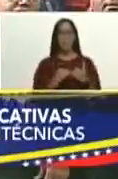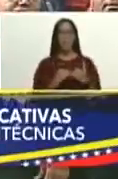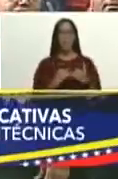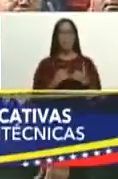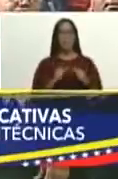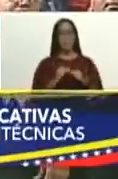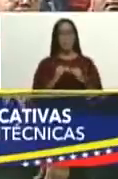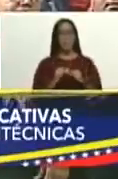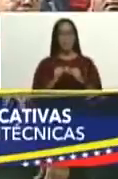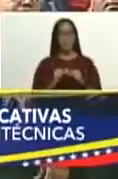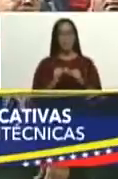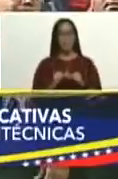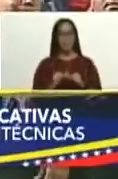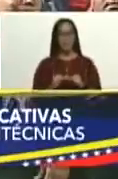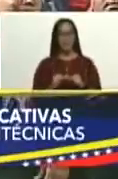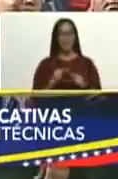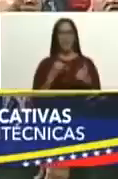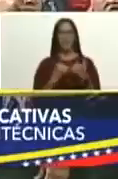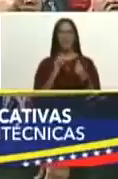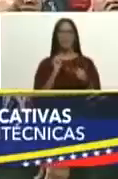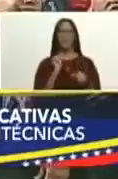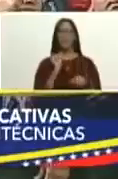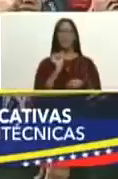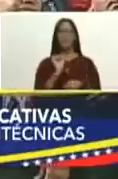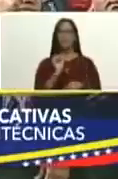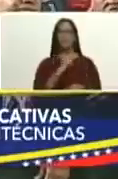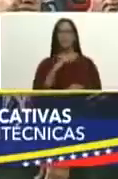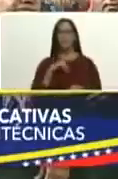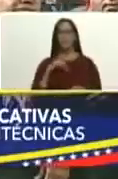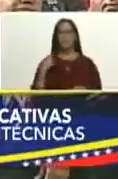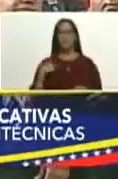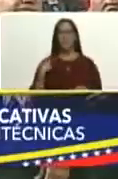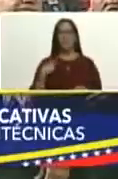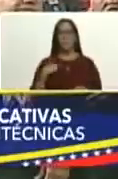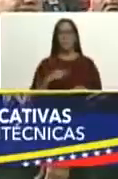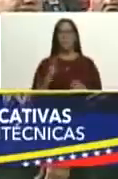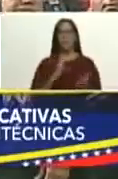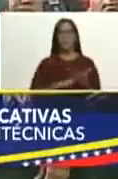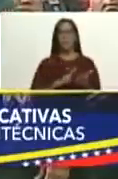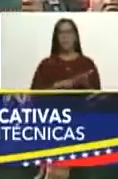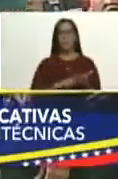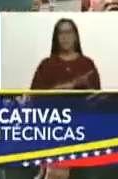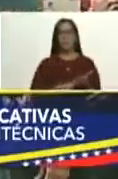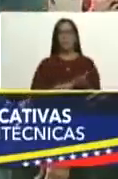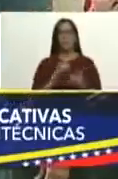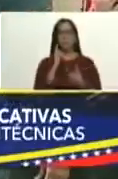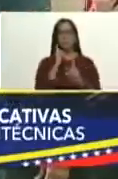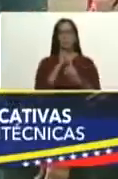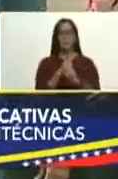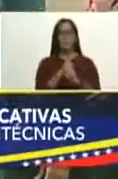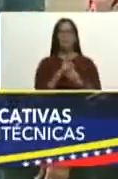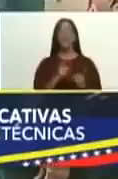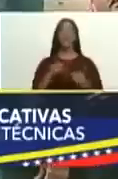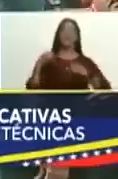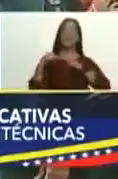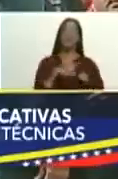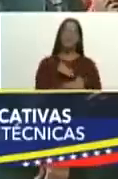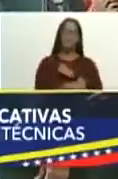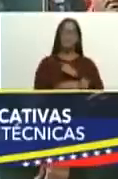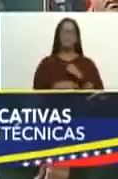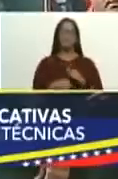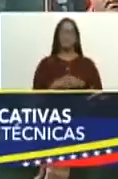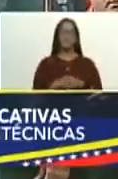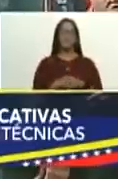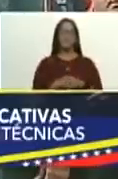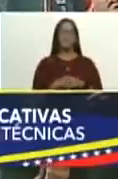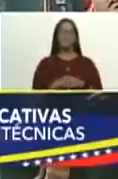seguir manifestando el último punto, que nosotros tenemos que verdaderamente estar centrados en esta